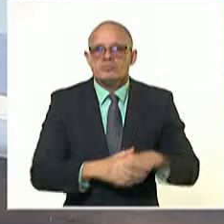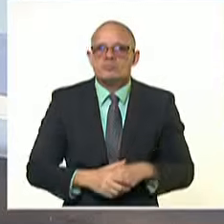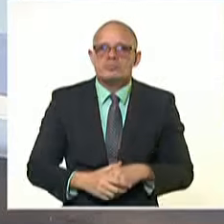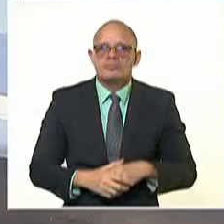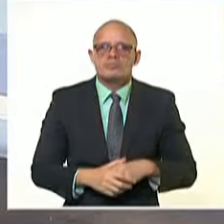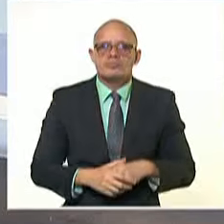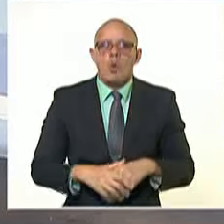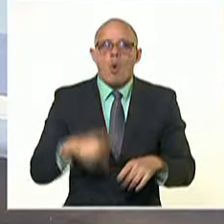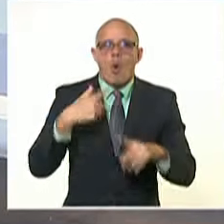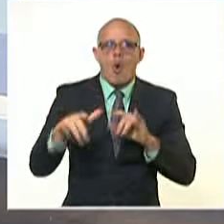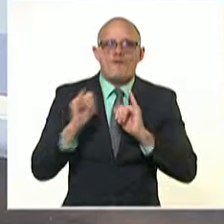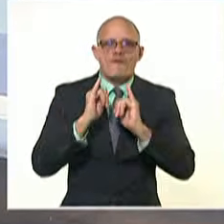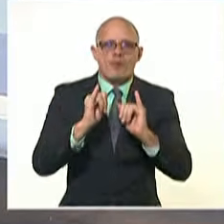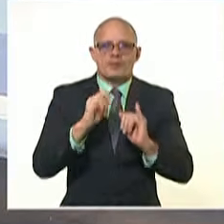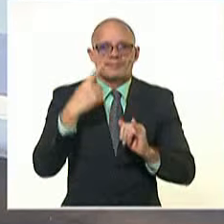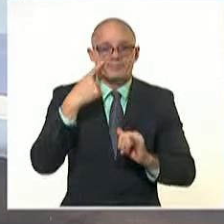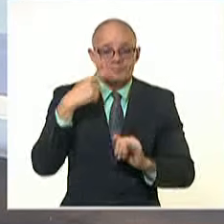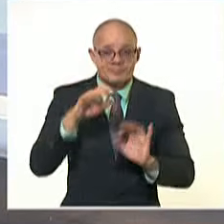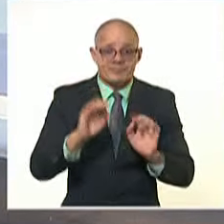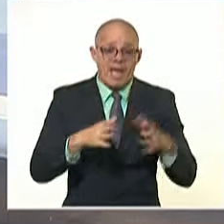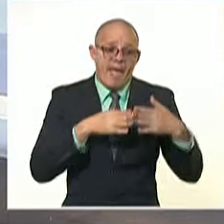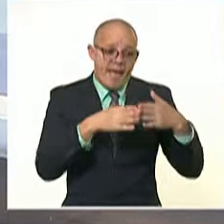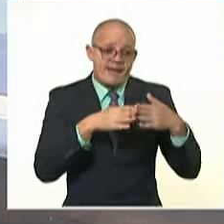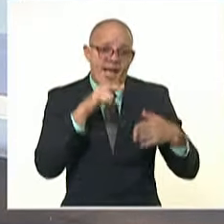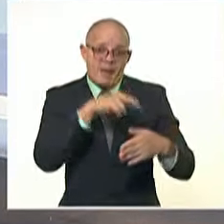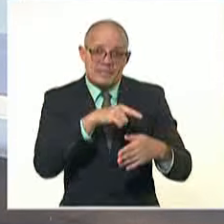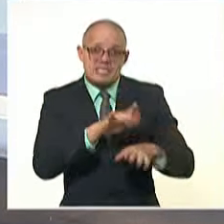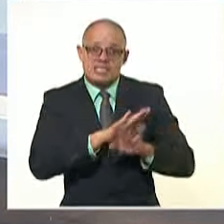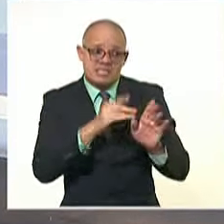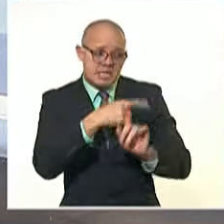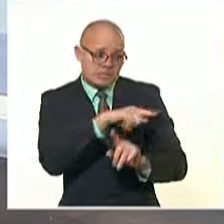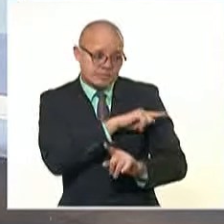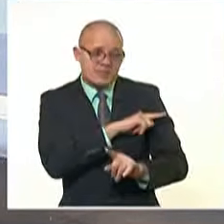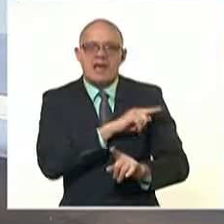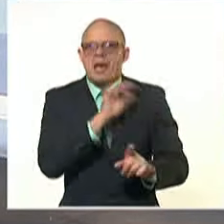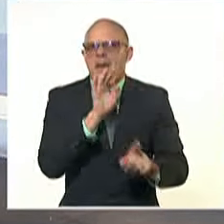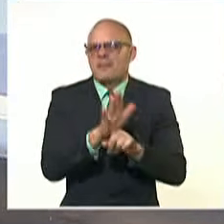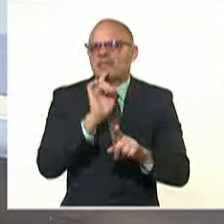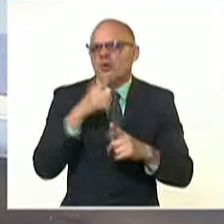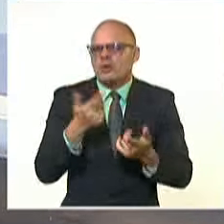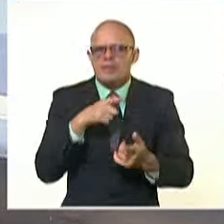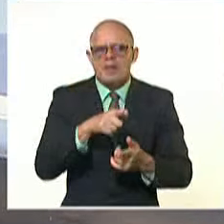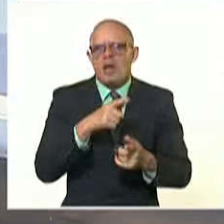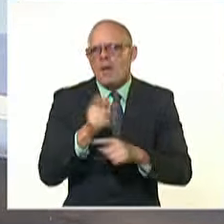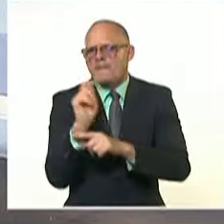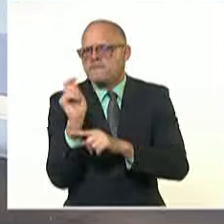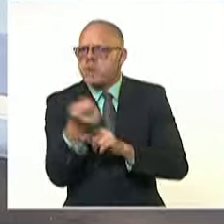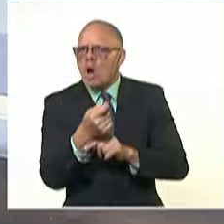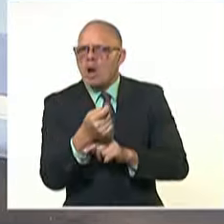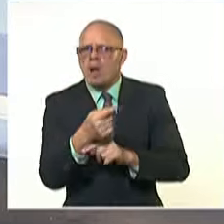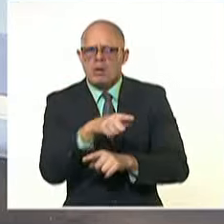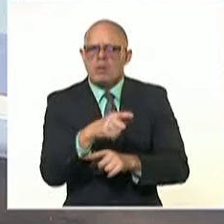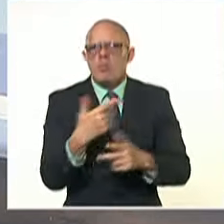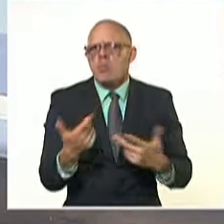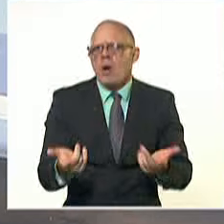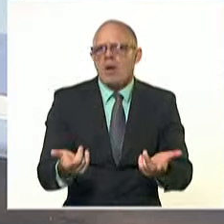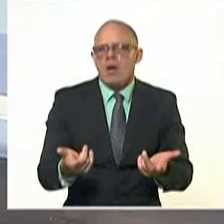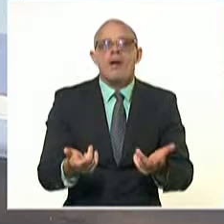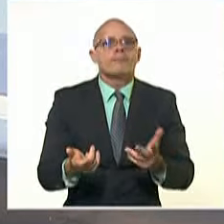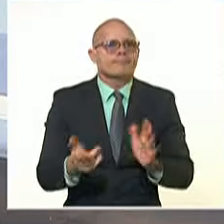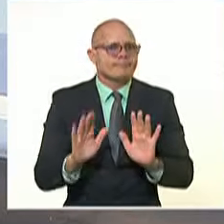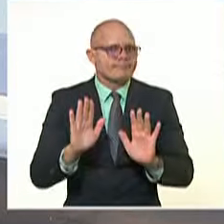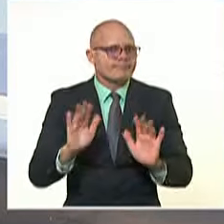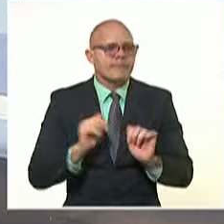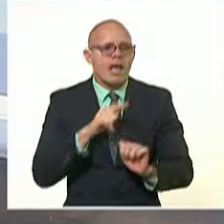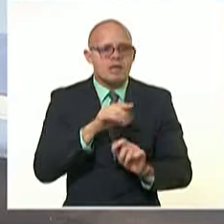informaciones de pelota, porque Granma ya cuenta desde hace unos días con su primer béisbol rústico. La iniciativa tiene como objetivo potenciar el